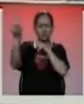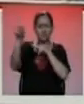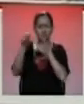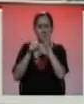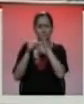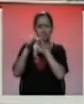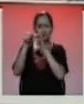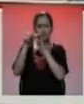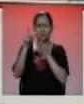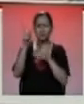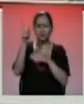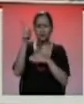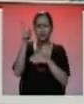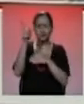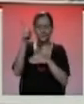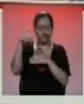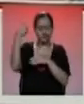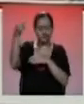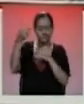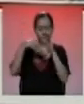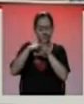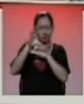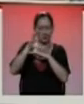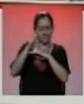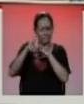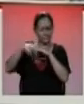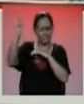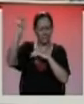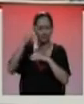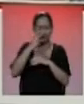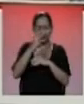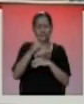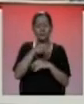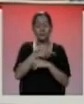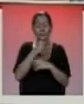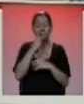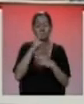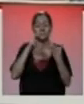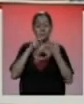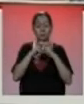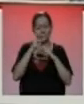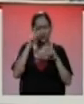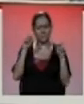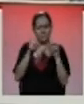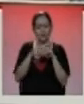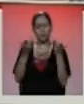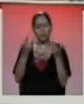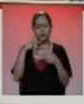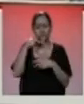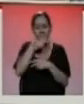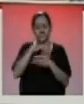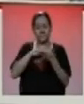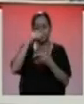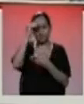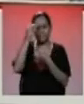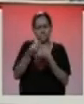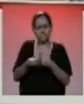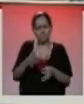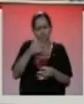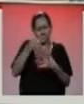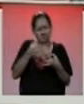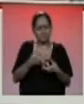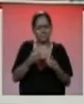delgado de cara a los próximos comicios electorales el jefe el estado dijo que se pongan de acuerdo para mentir y que aprendan a perder con dignidad